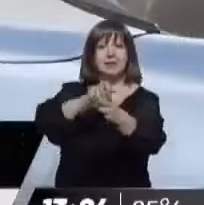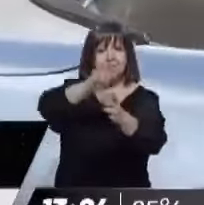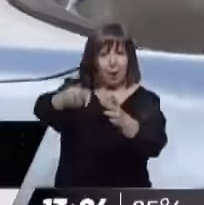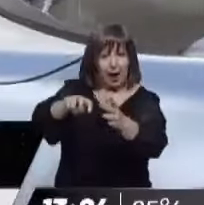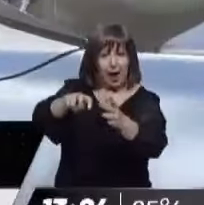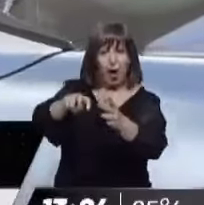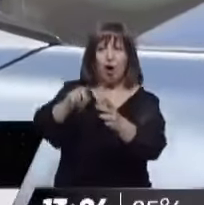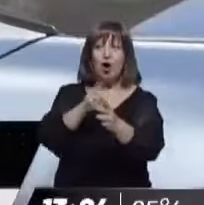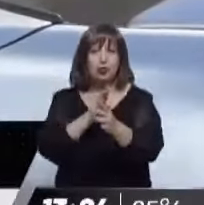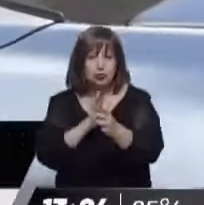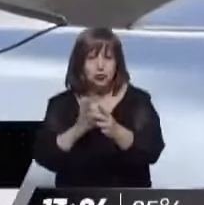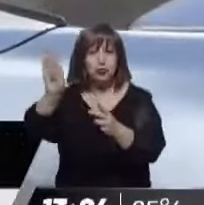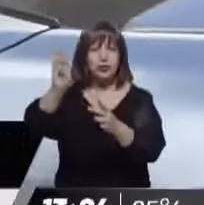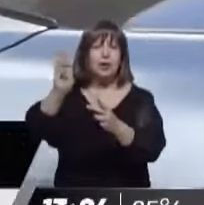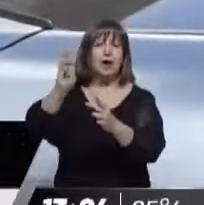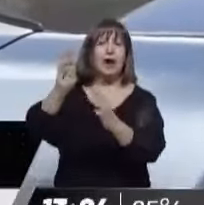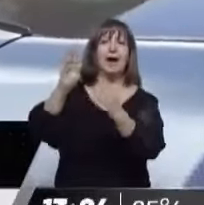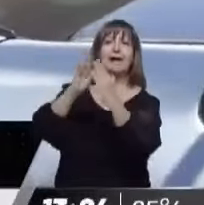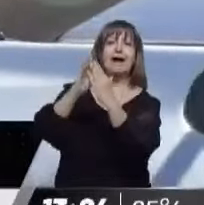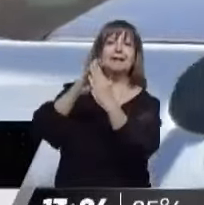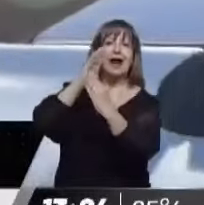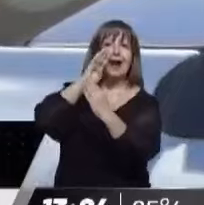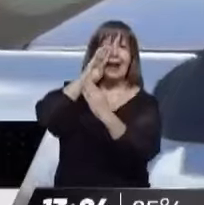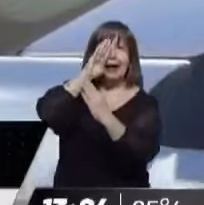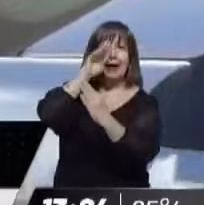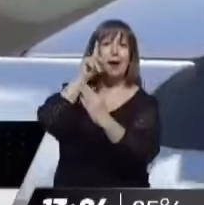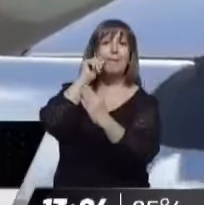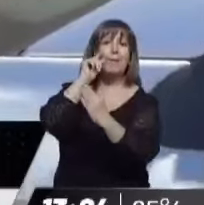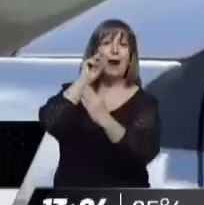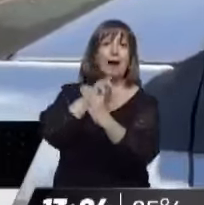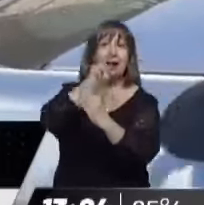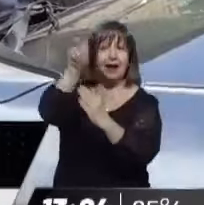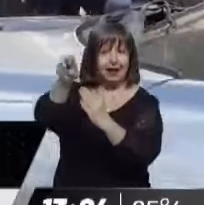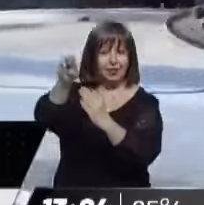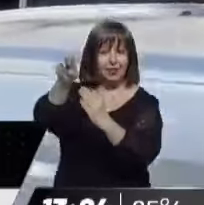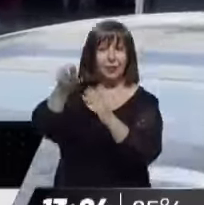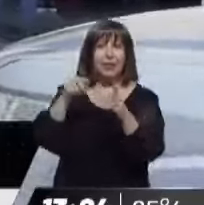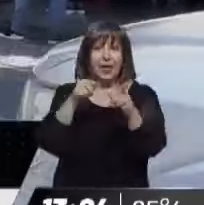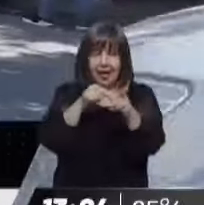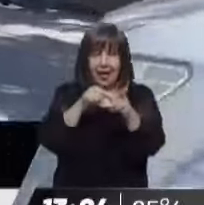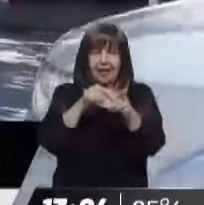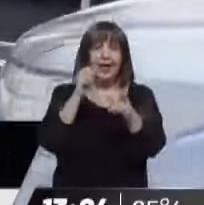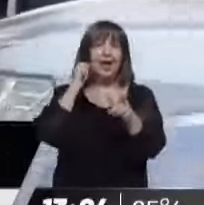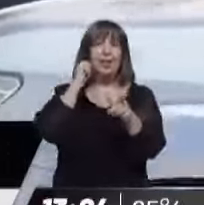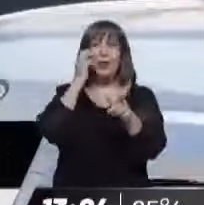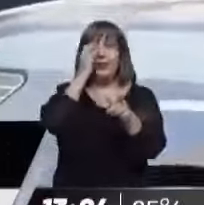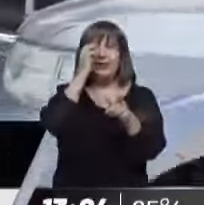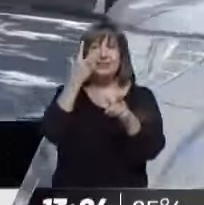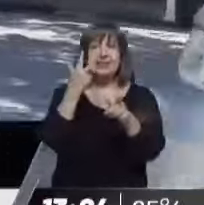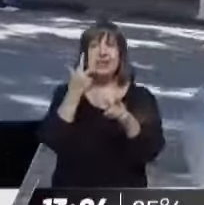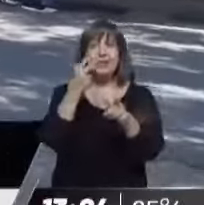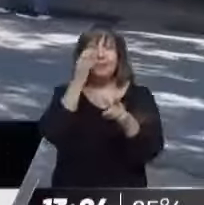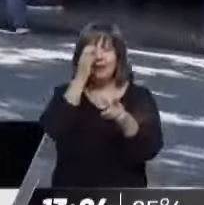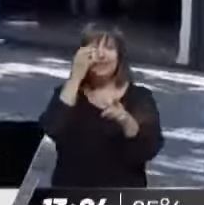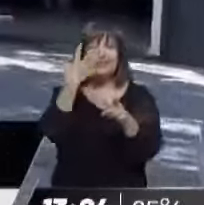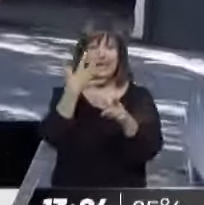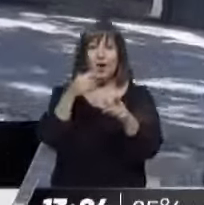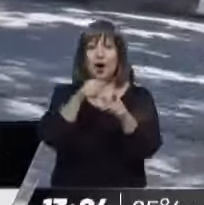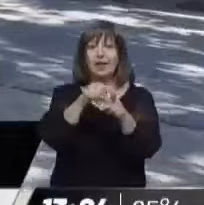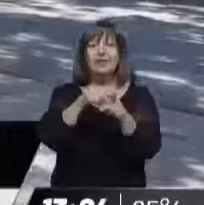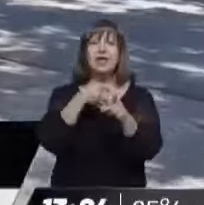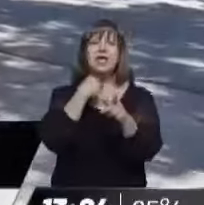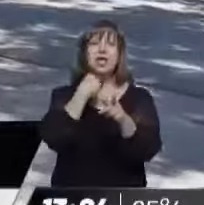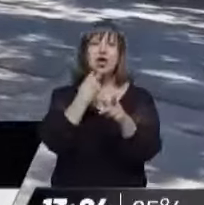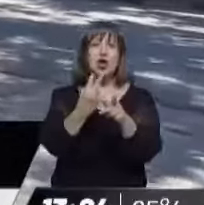En Guaymallén. Sí. Y sí. Fíjate vos que es una persecución, Marcela, que en algunos momentos aseguran quienes hicieron... un